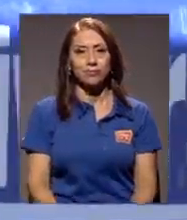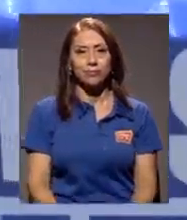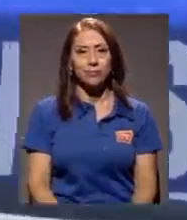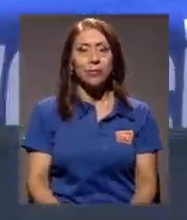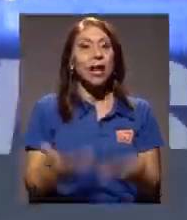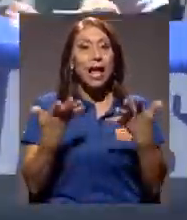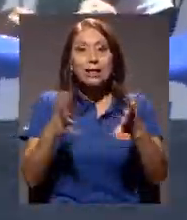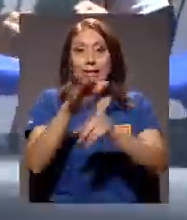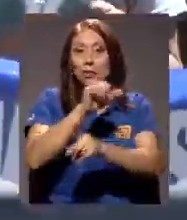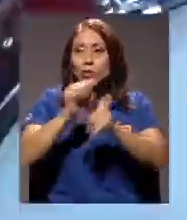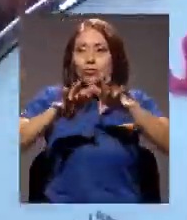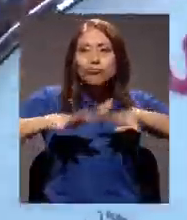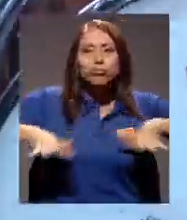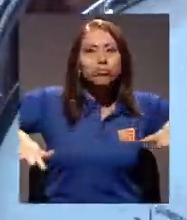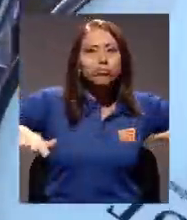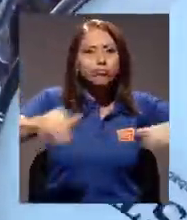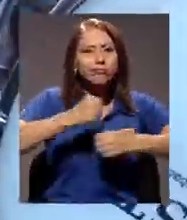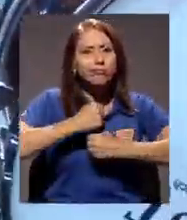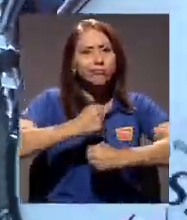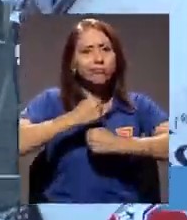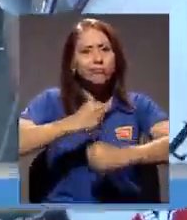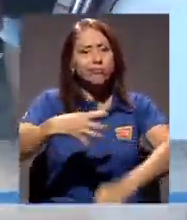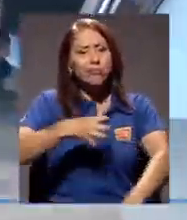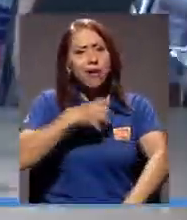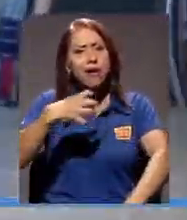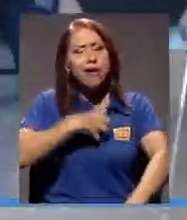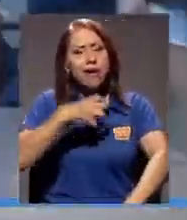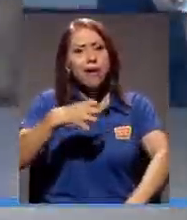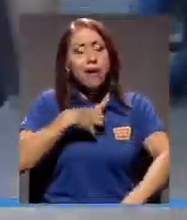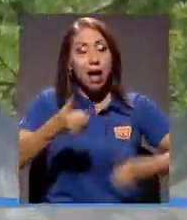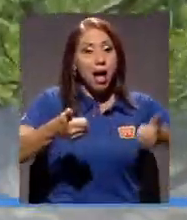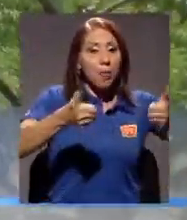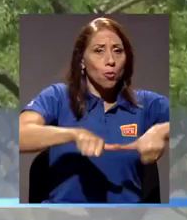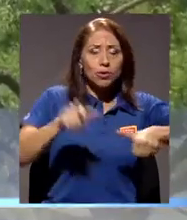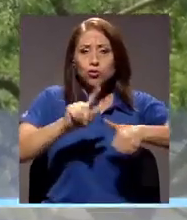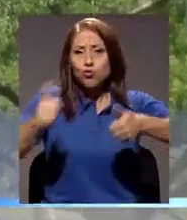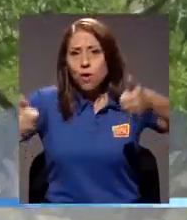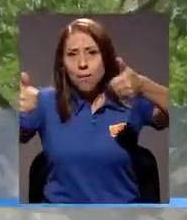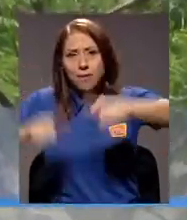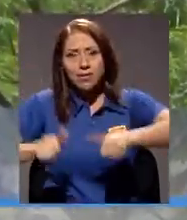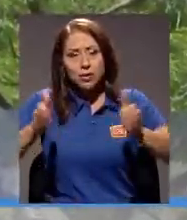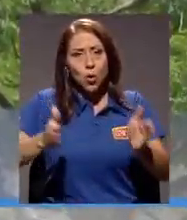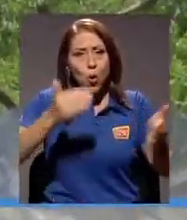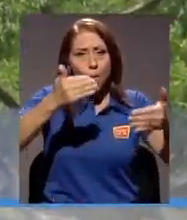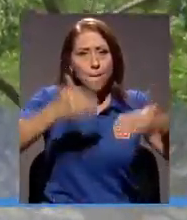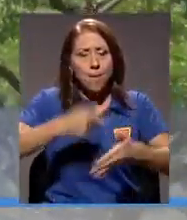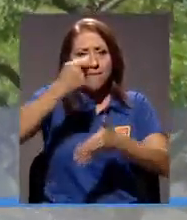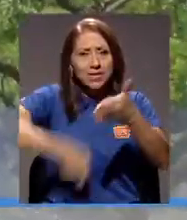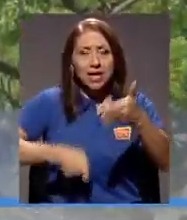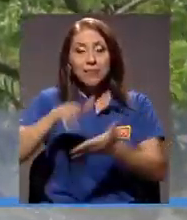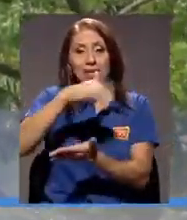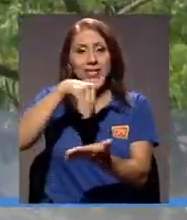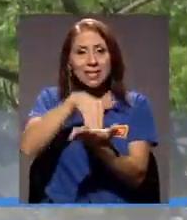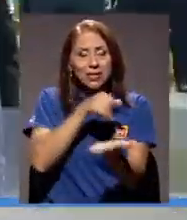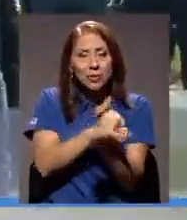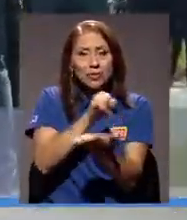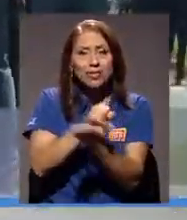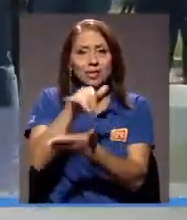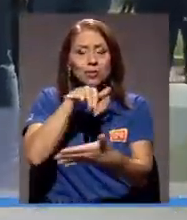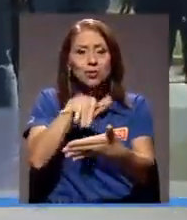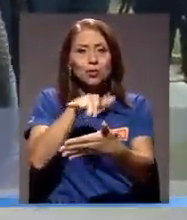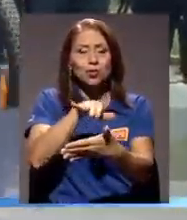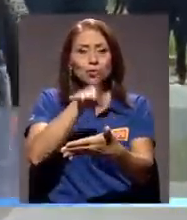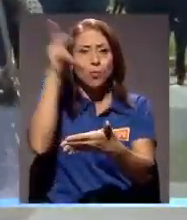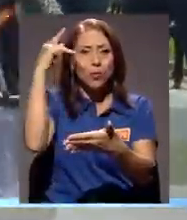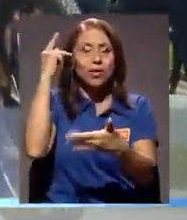Ante el contexto de protesta que atraviesa el país por la aprobación o no del plan fiscal, el Centro de Investigación y Estudios Políticos y la Escuela de